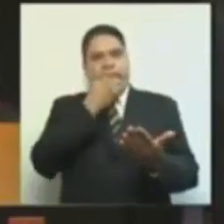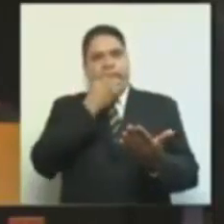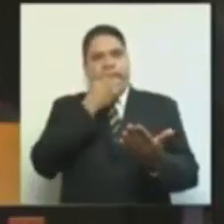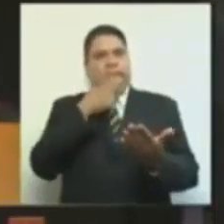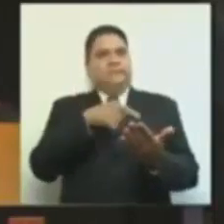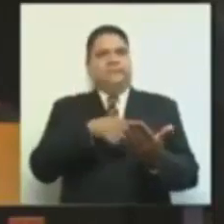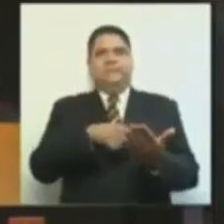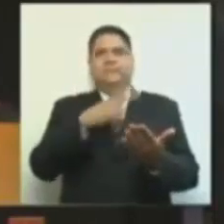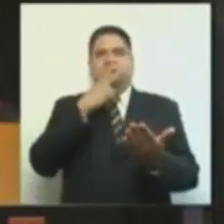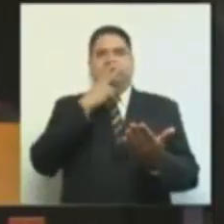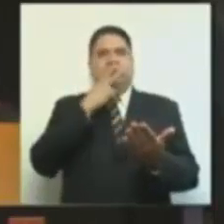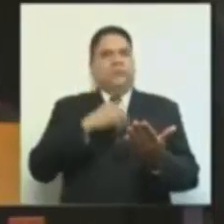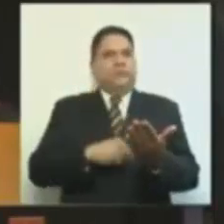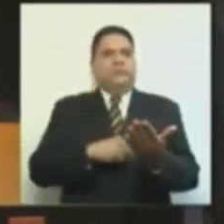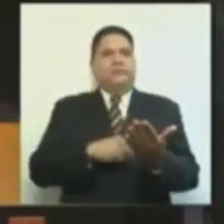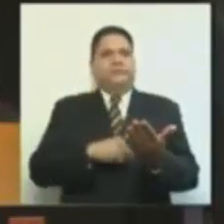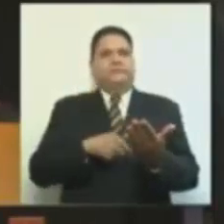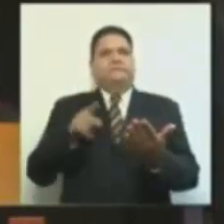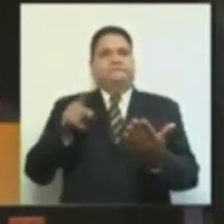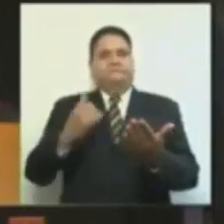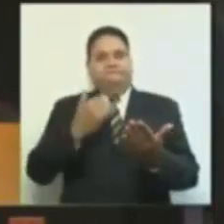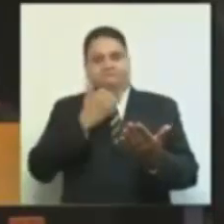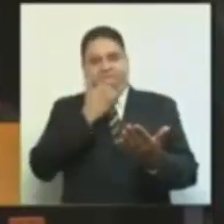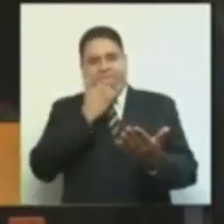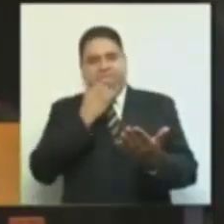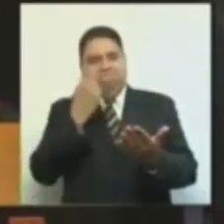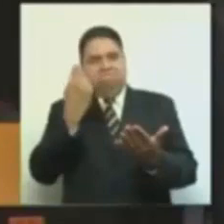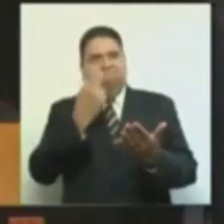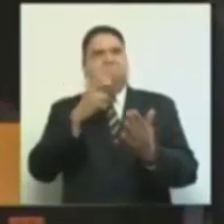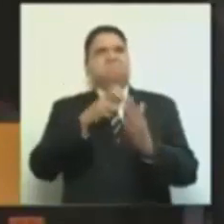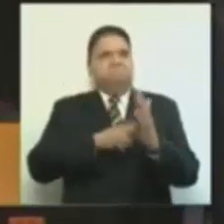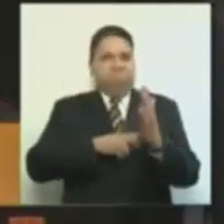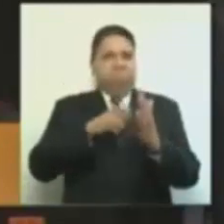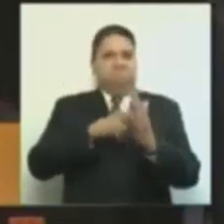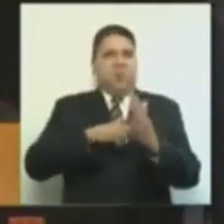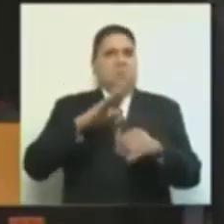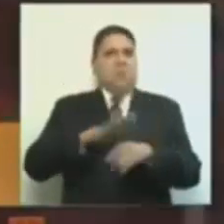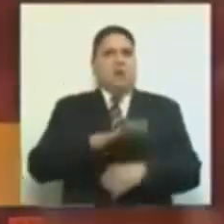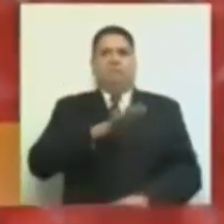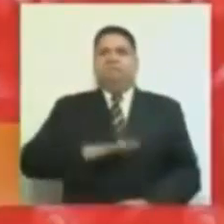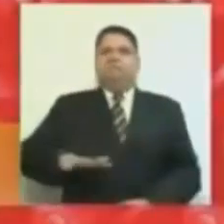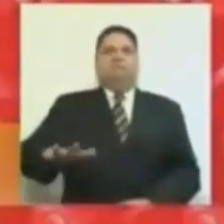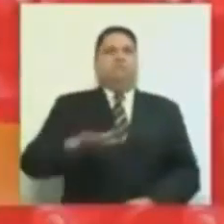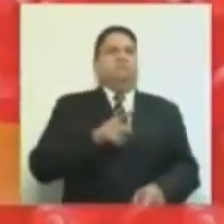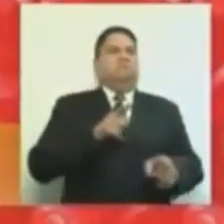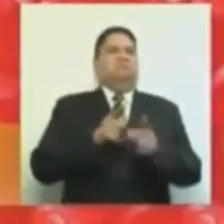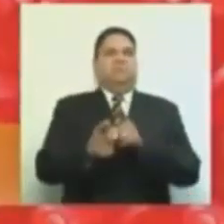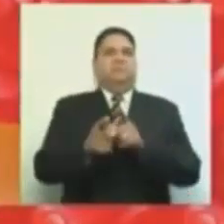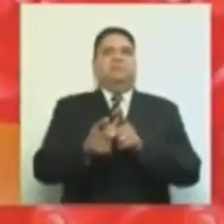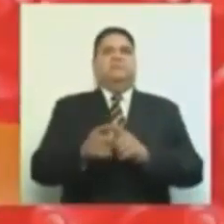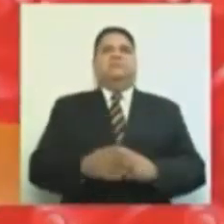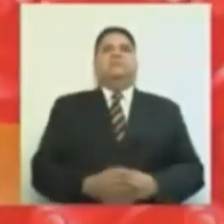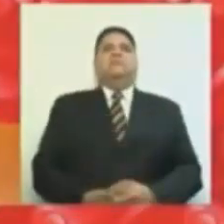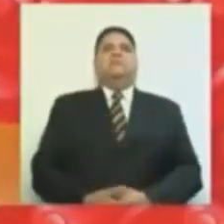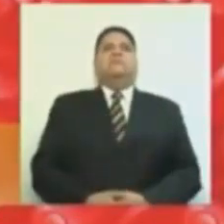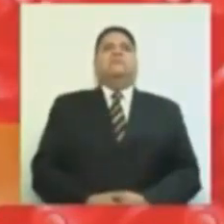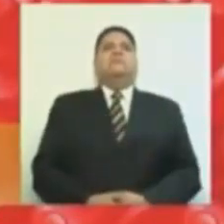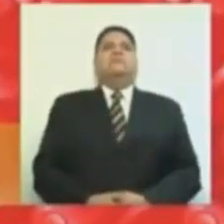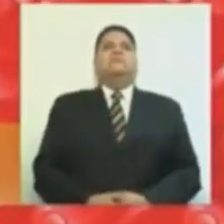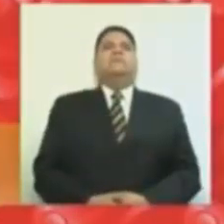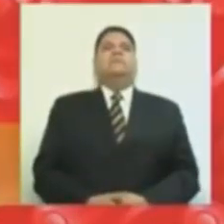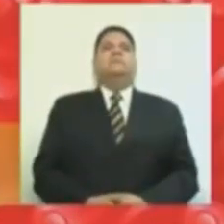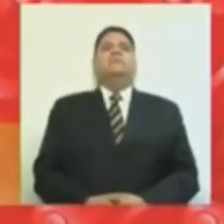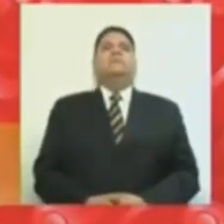irresponsable causará a miles de mexicanos. No puedo dejar de